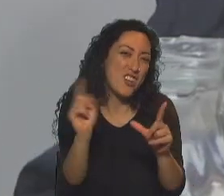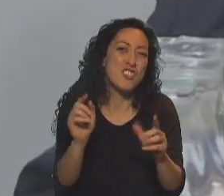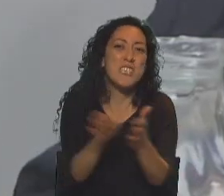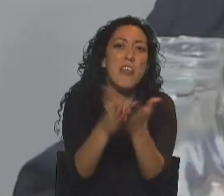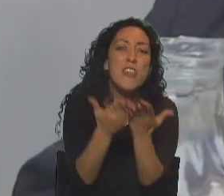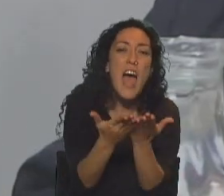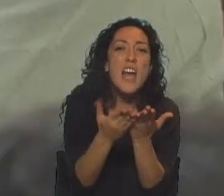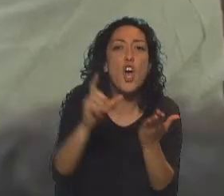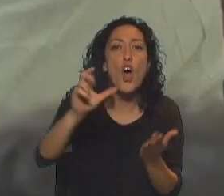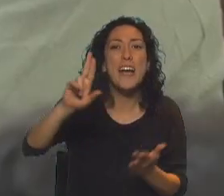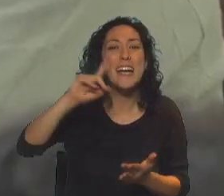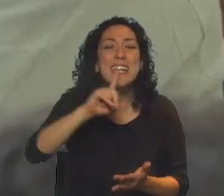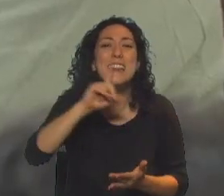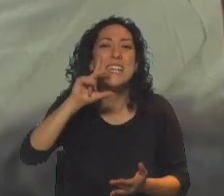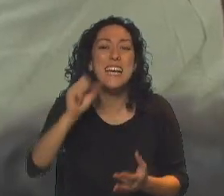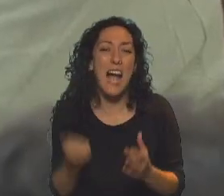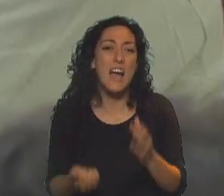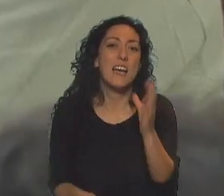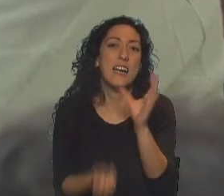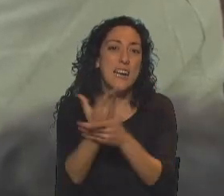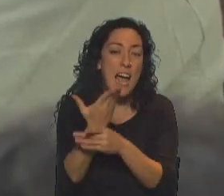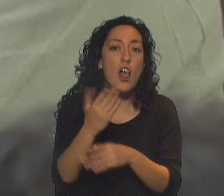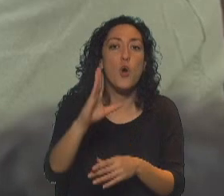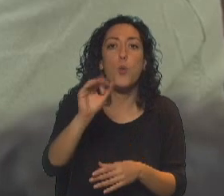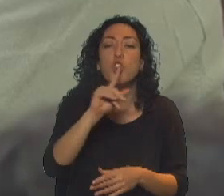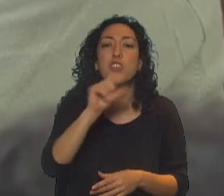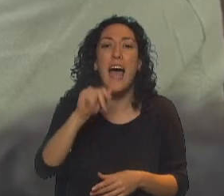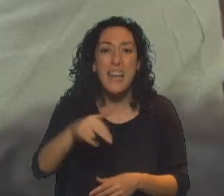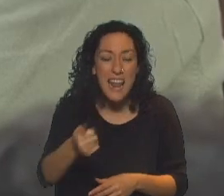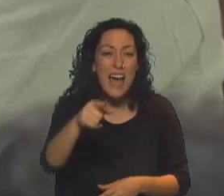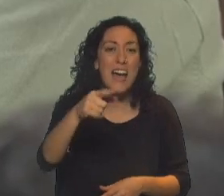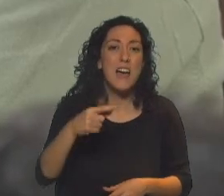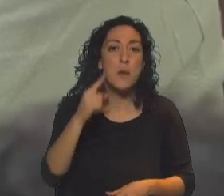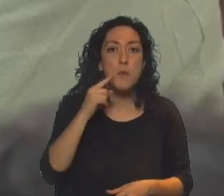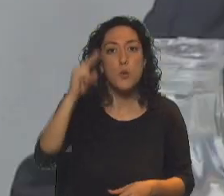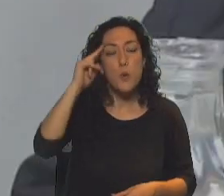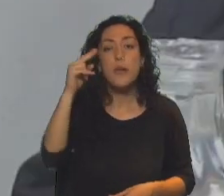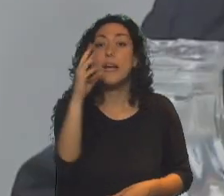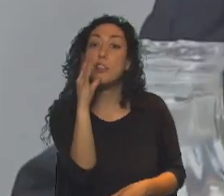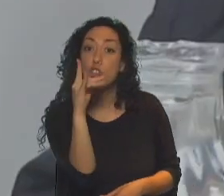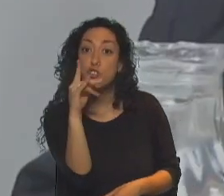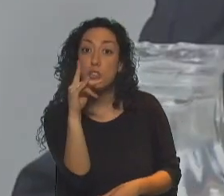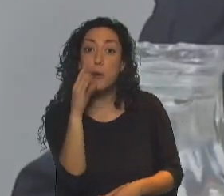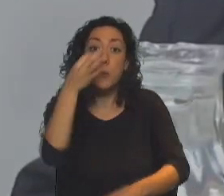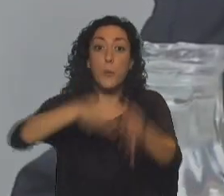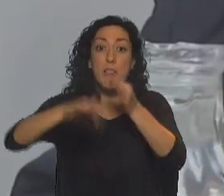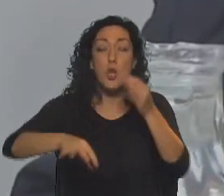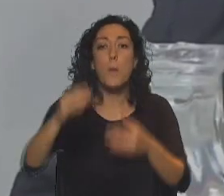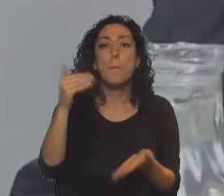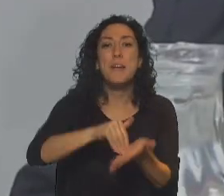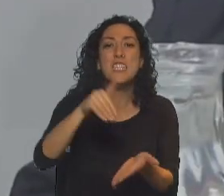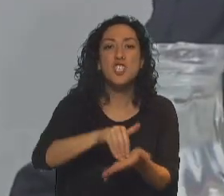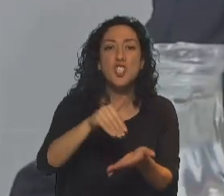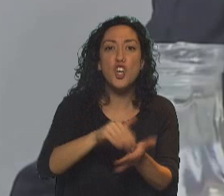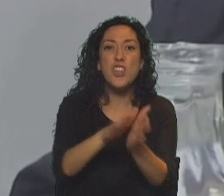sido creado en 1914 por Natalio Botana y llegó a vender 1 millón de